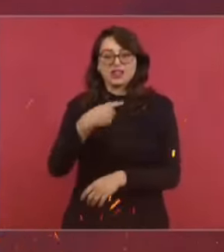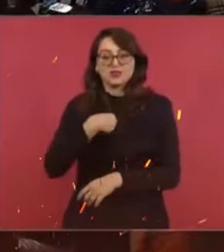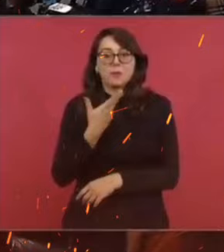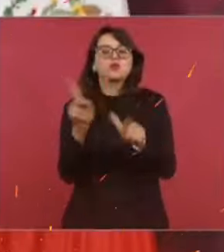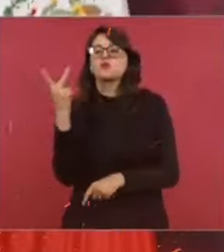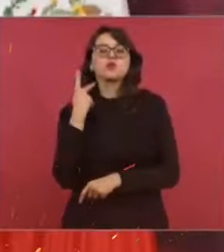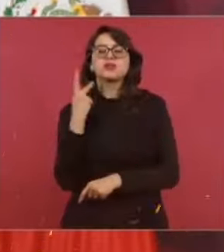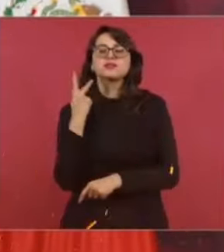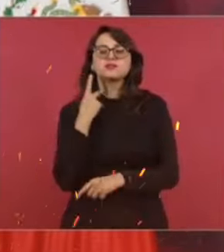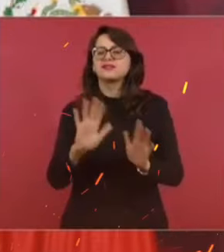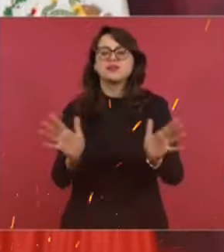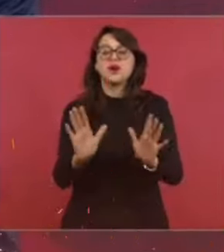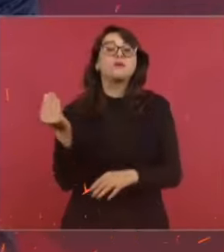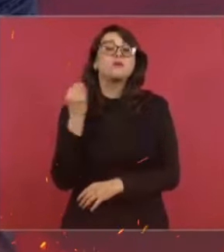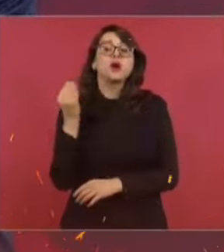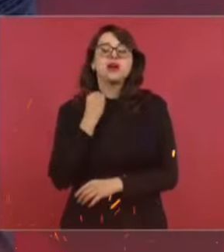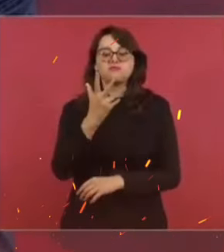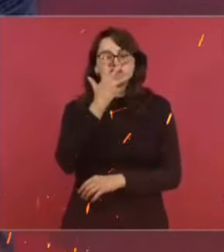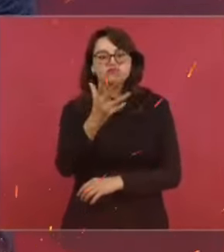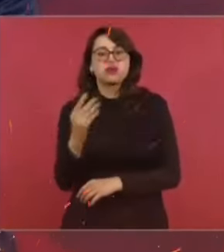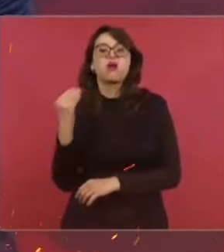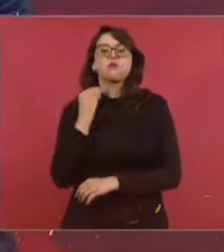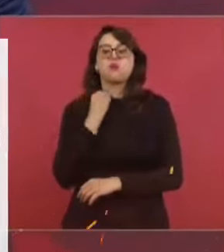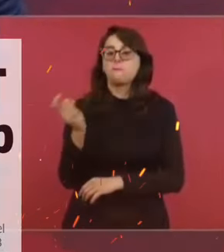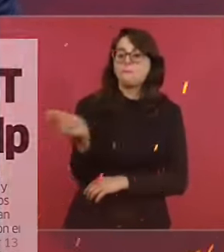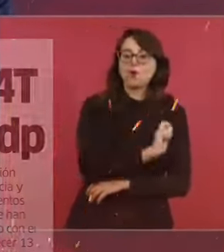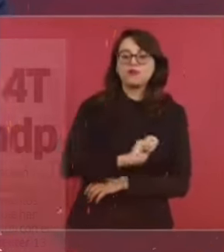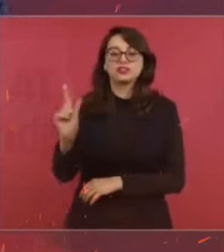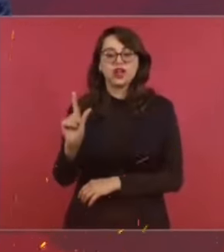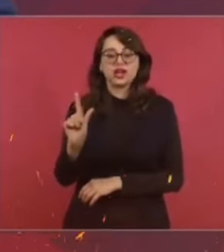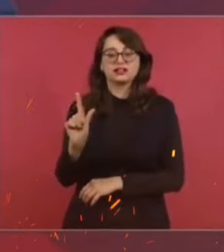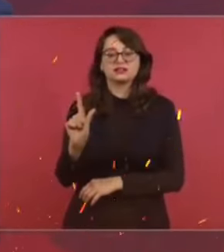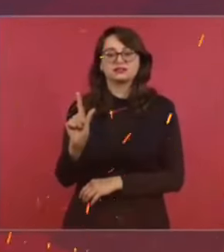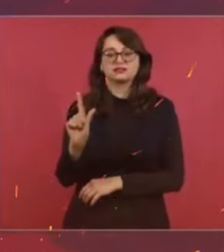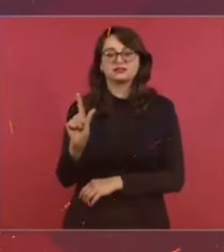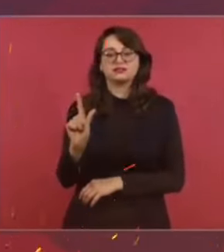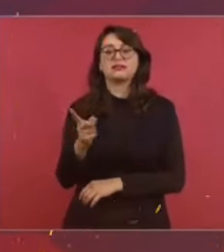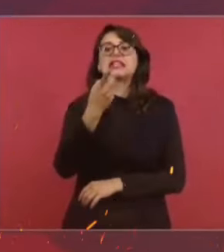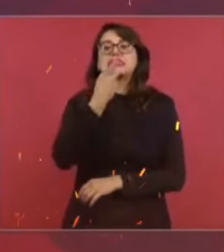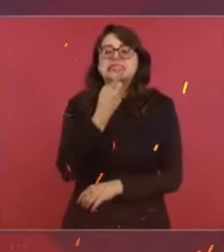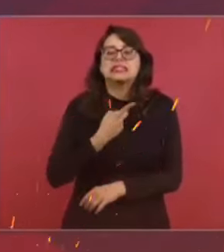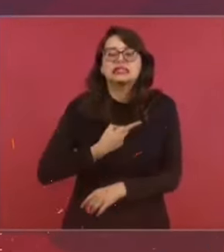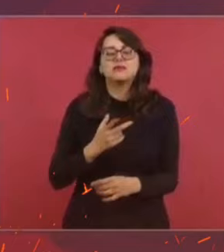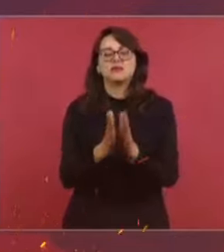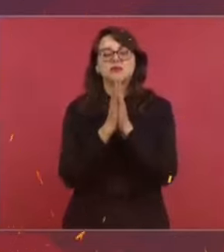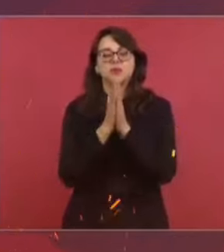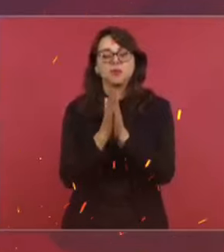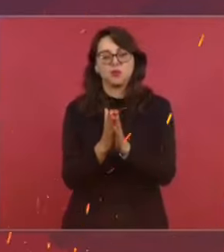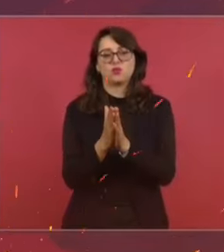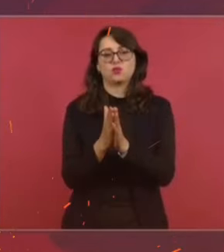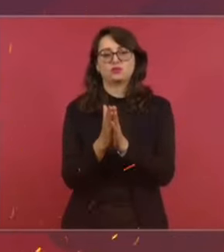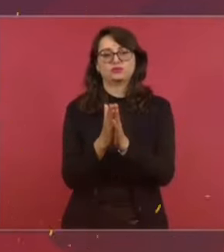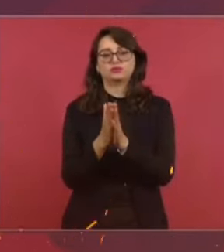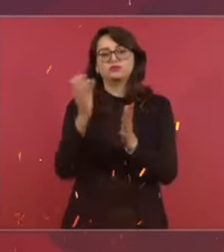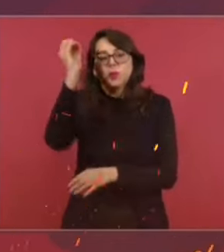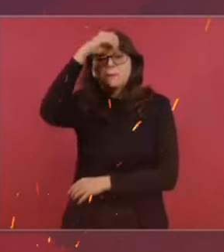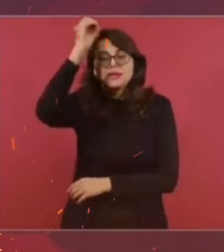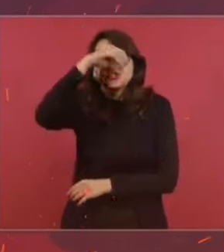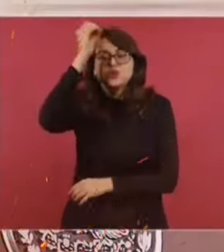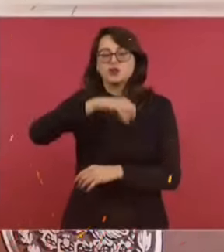no estén con nosotros, profesionales, que puedan dar una